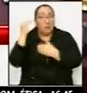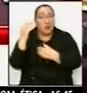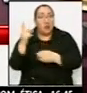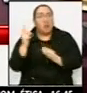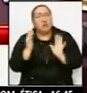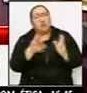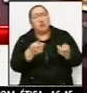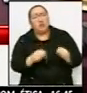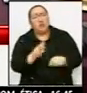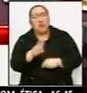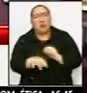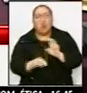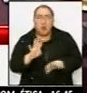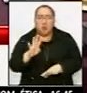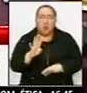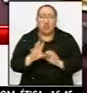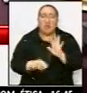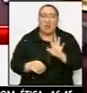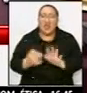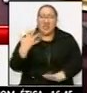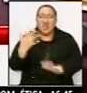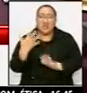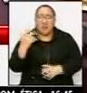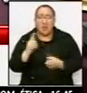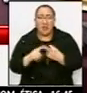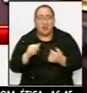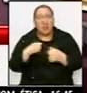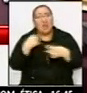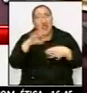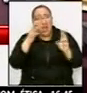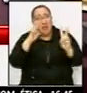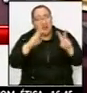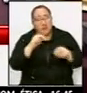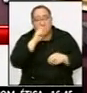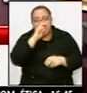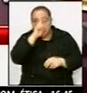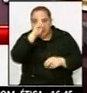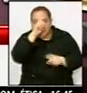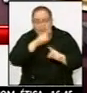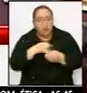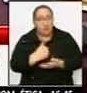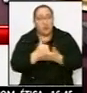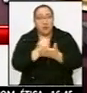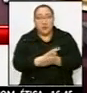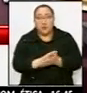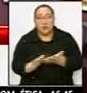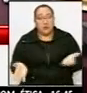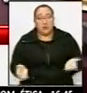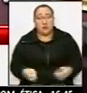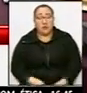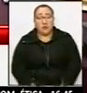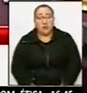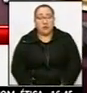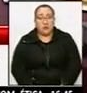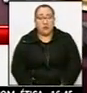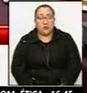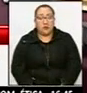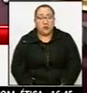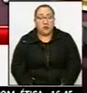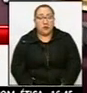de 2014, 2015. Fueron evaluados, pero no tenemos esa,